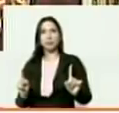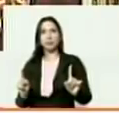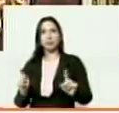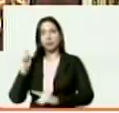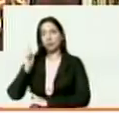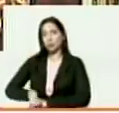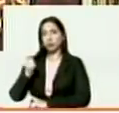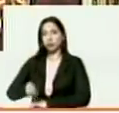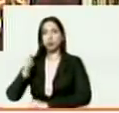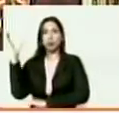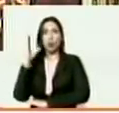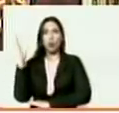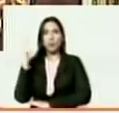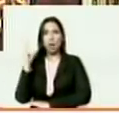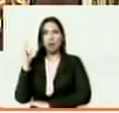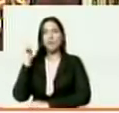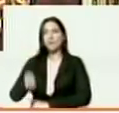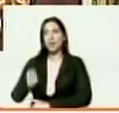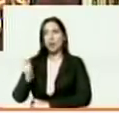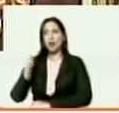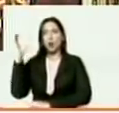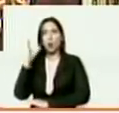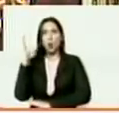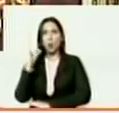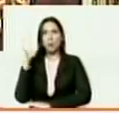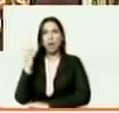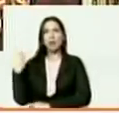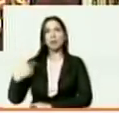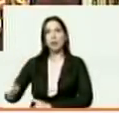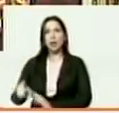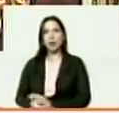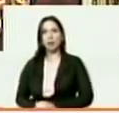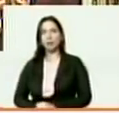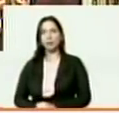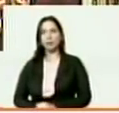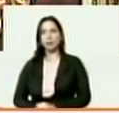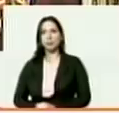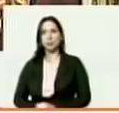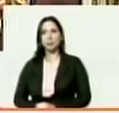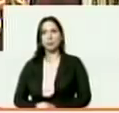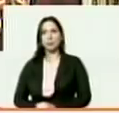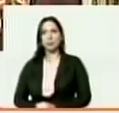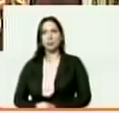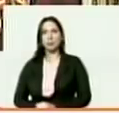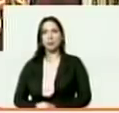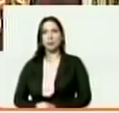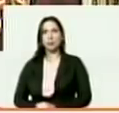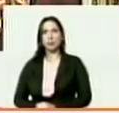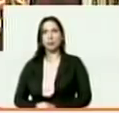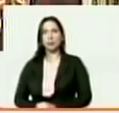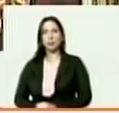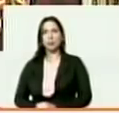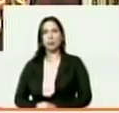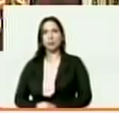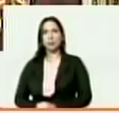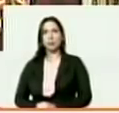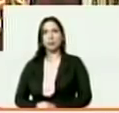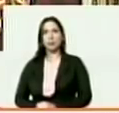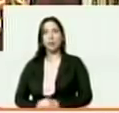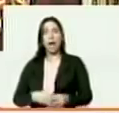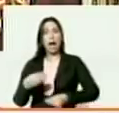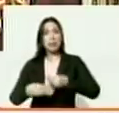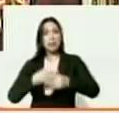tribunales colombianos, la fiscalía colombiana, vengan directamente a realizar